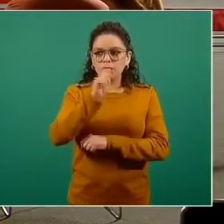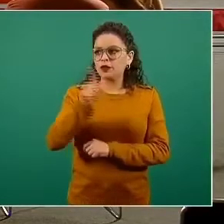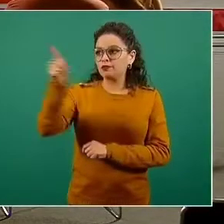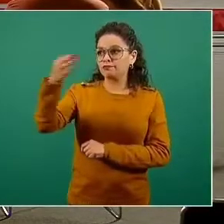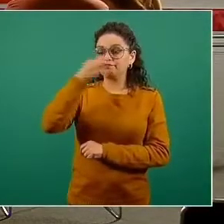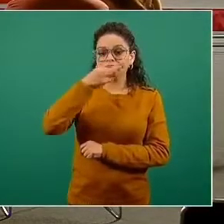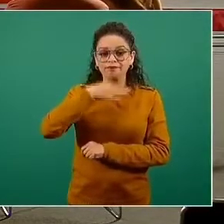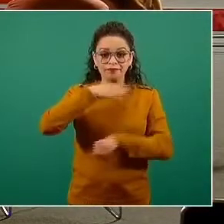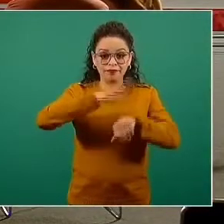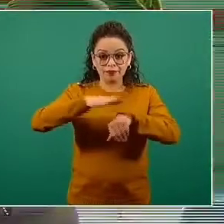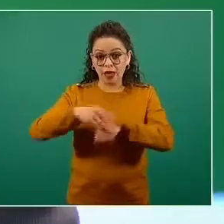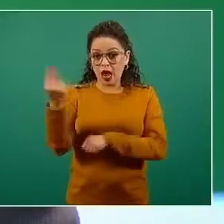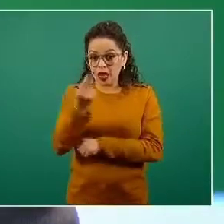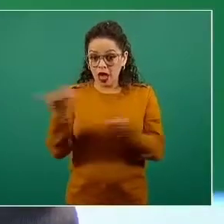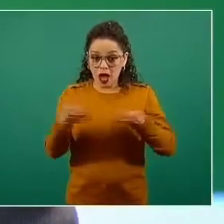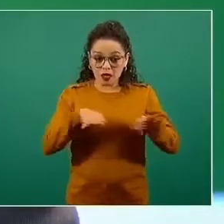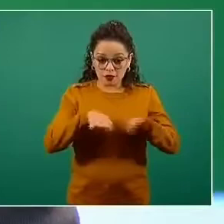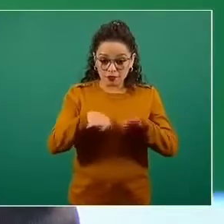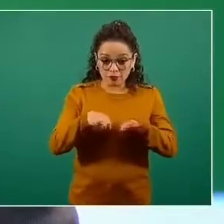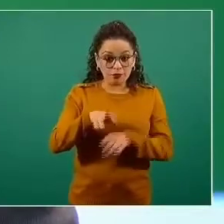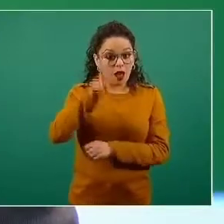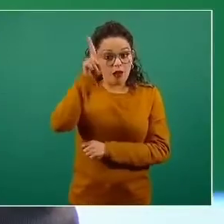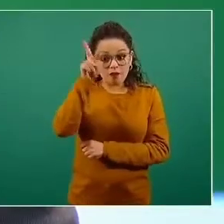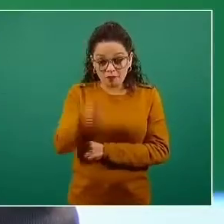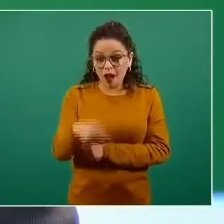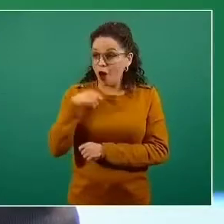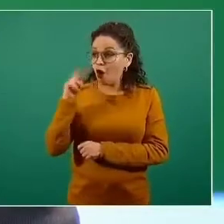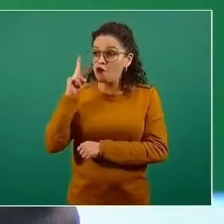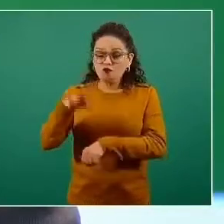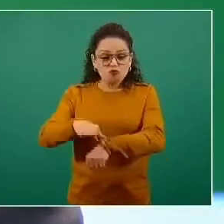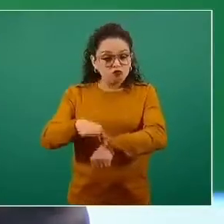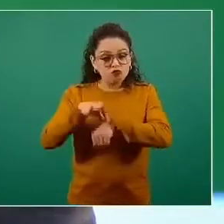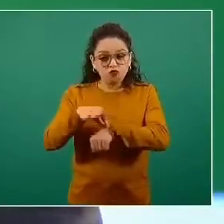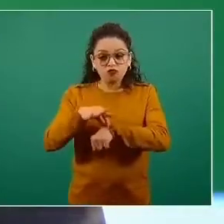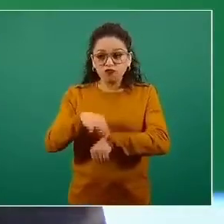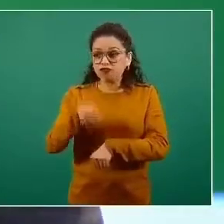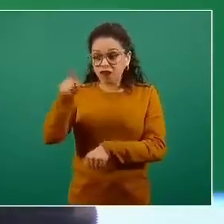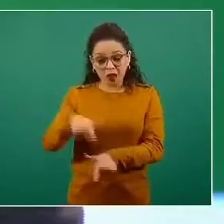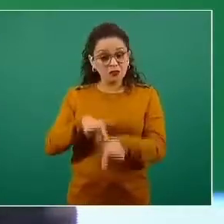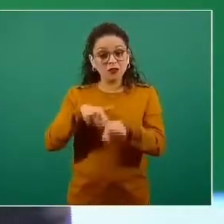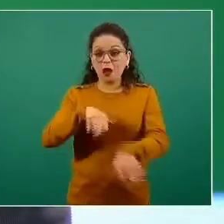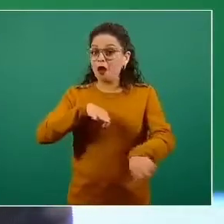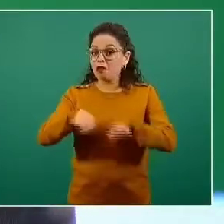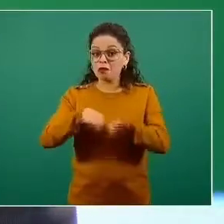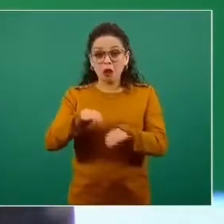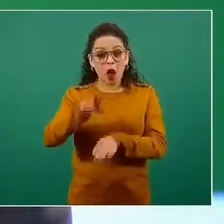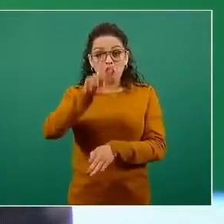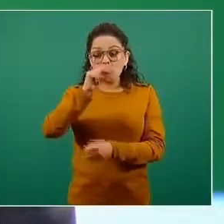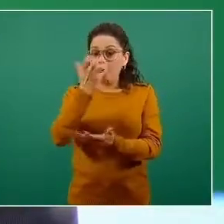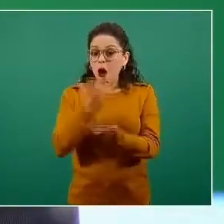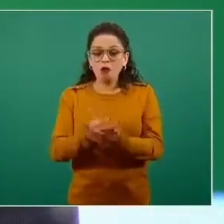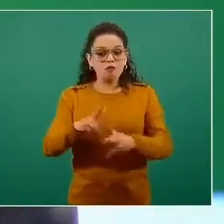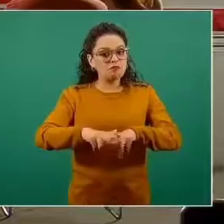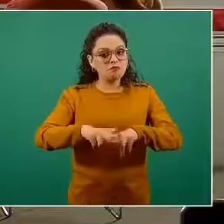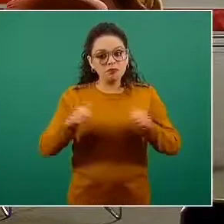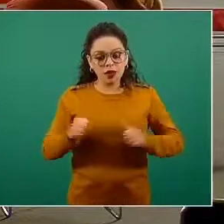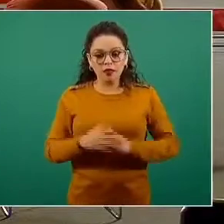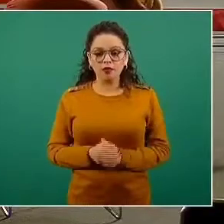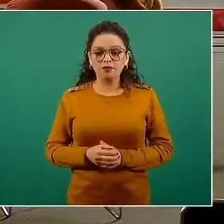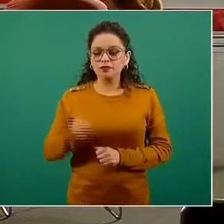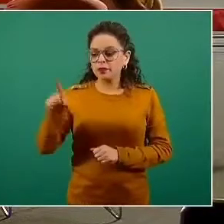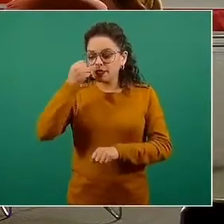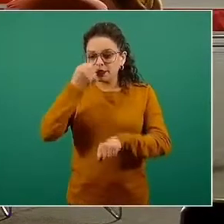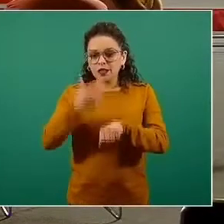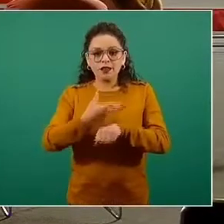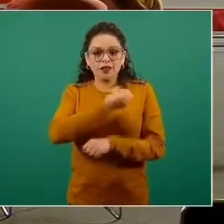parado, prácticamente no ha parado, me consta, esto lo digo por eso de esa manera. Ahora, en una manera más formal, el secretario de Salud